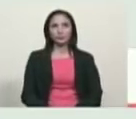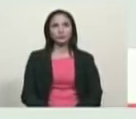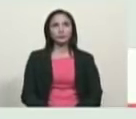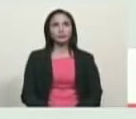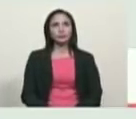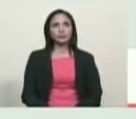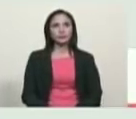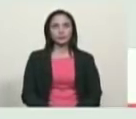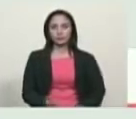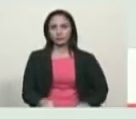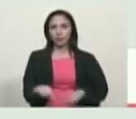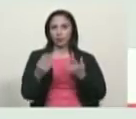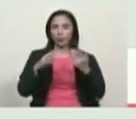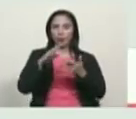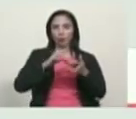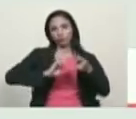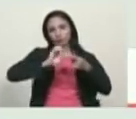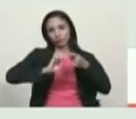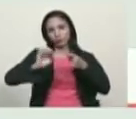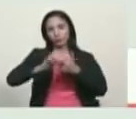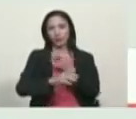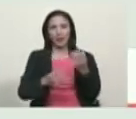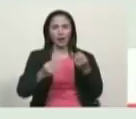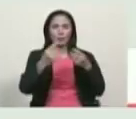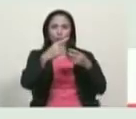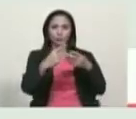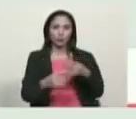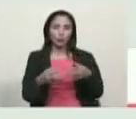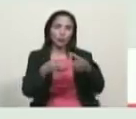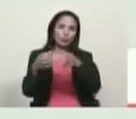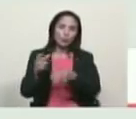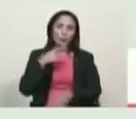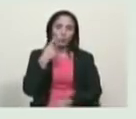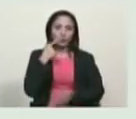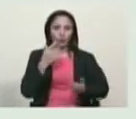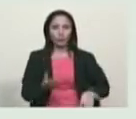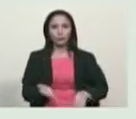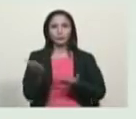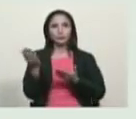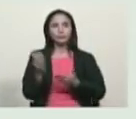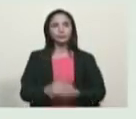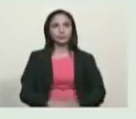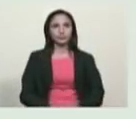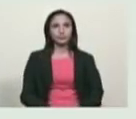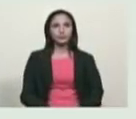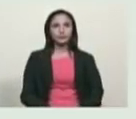Aparecen entonces los votantes de PSOE, PP, Unidos Podemos, Ciudadanos y Vox.